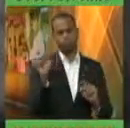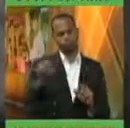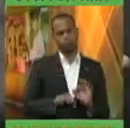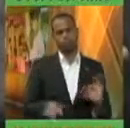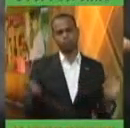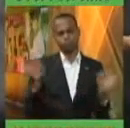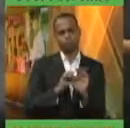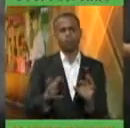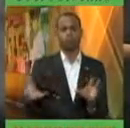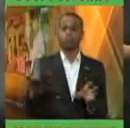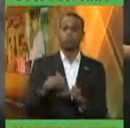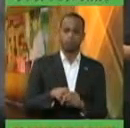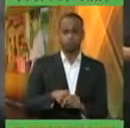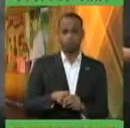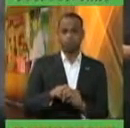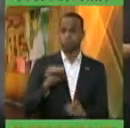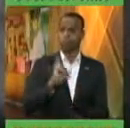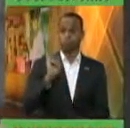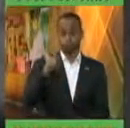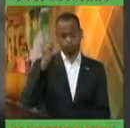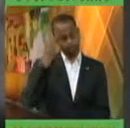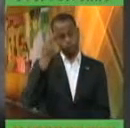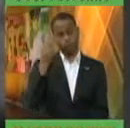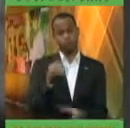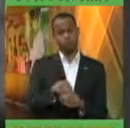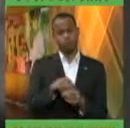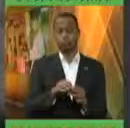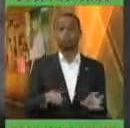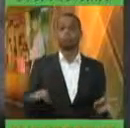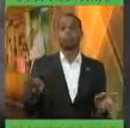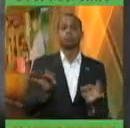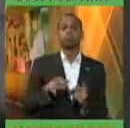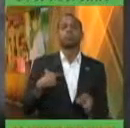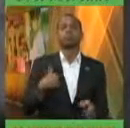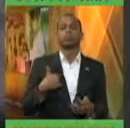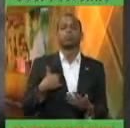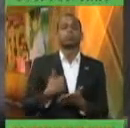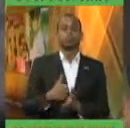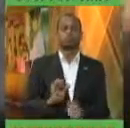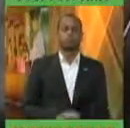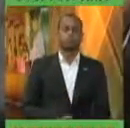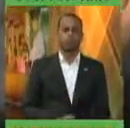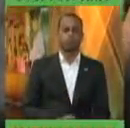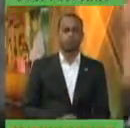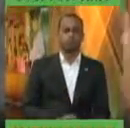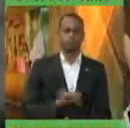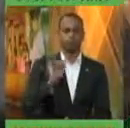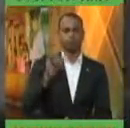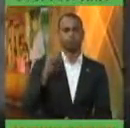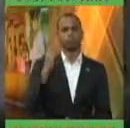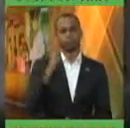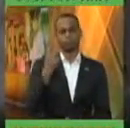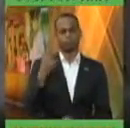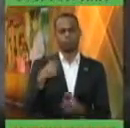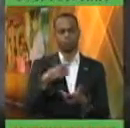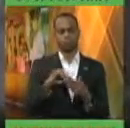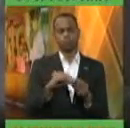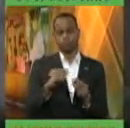importante incluso el término político y yo te ayudo es y por eso que le decimos que no se